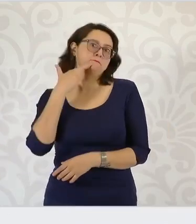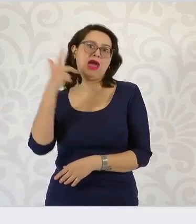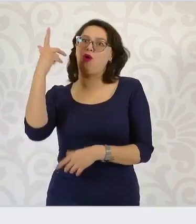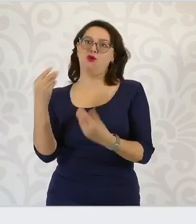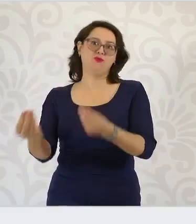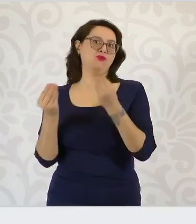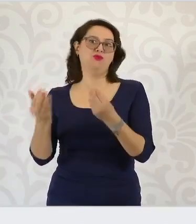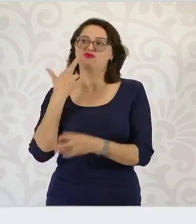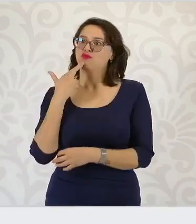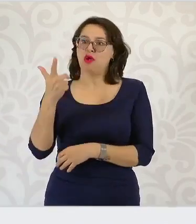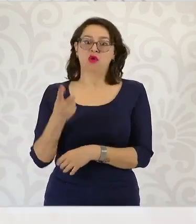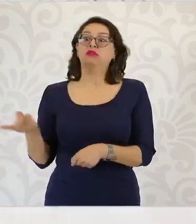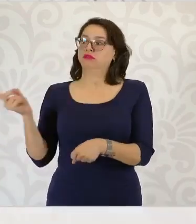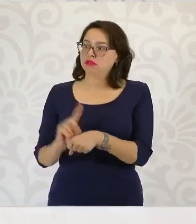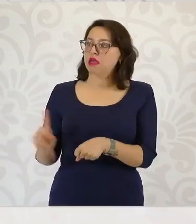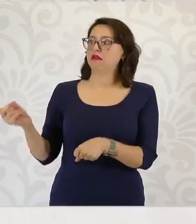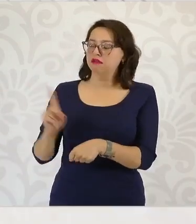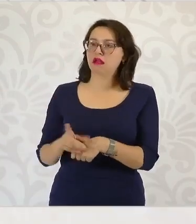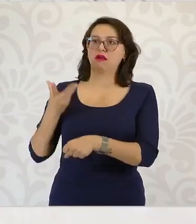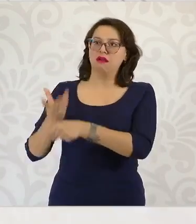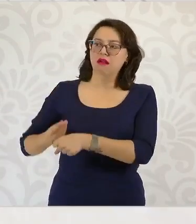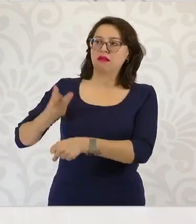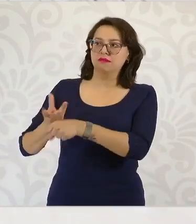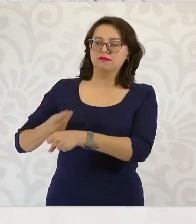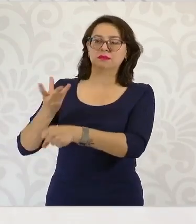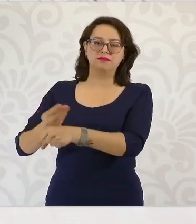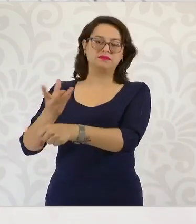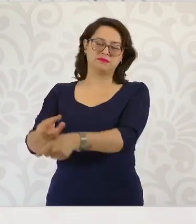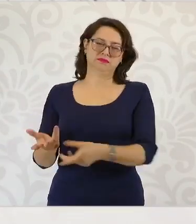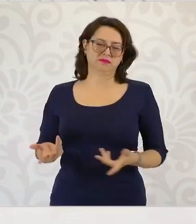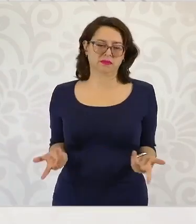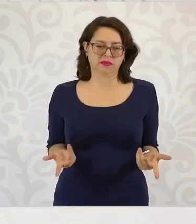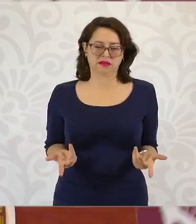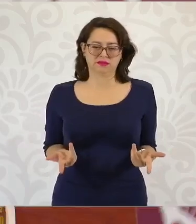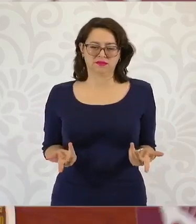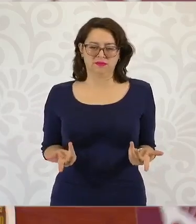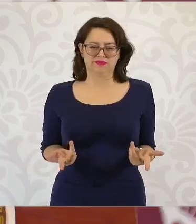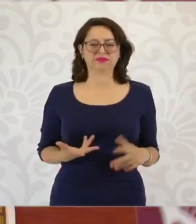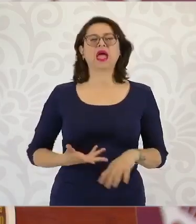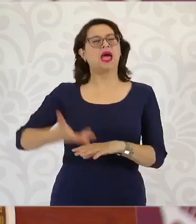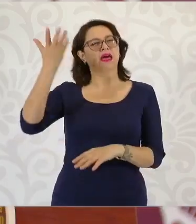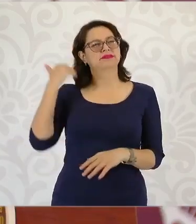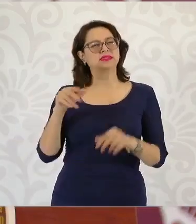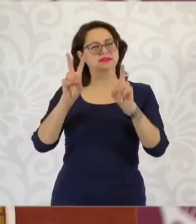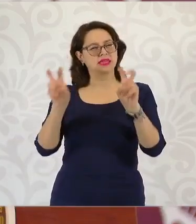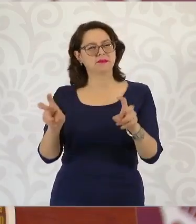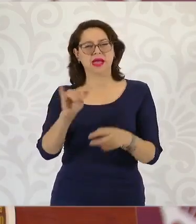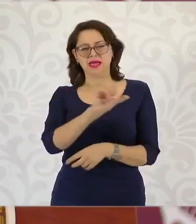días, pues es lo que estamos presentando ahora. ¿Cuándo habían escuchado un programa de trato digno en el